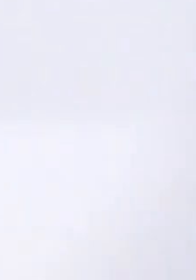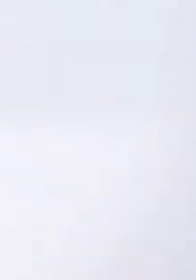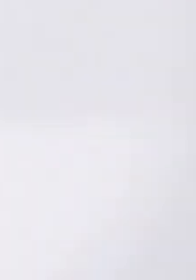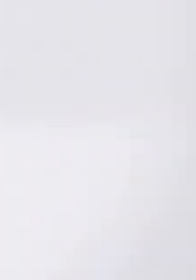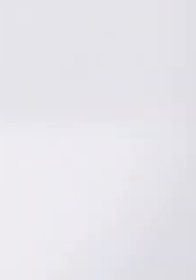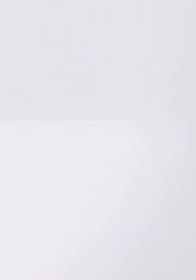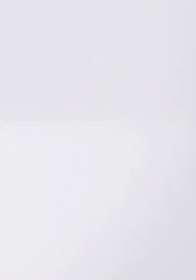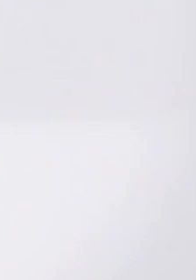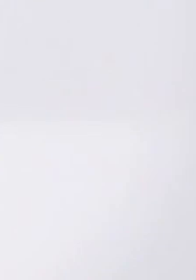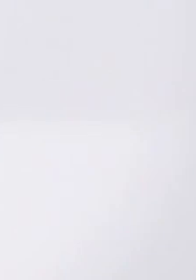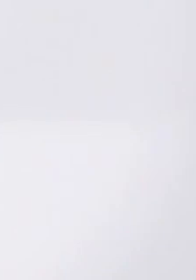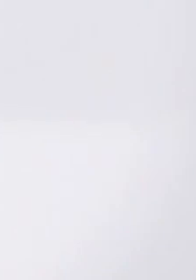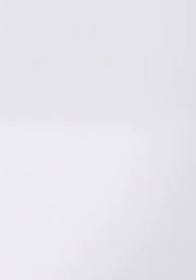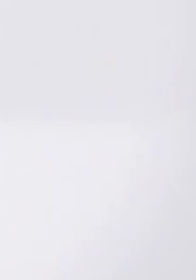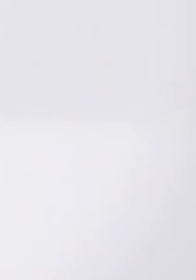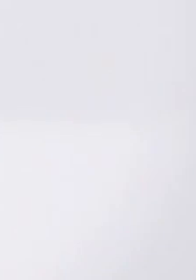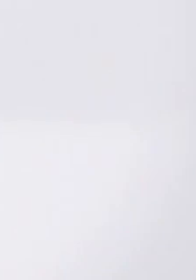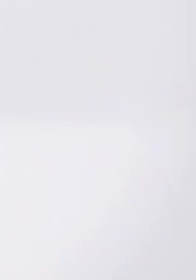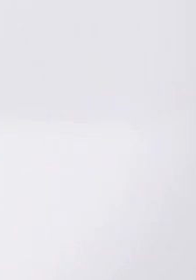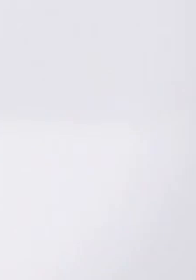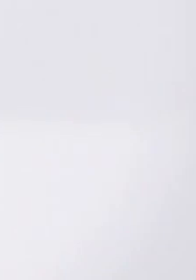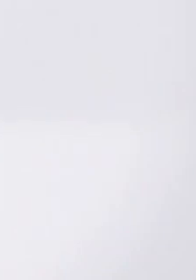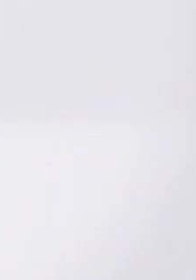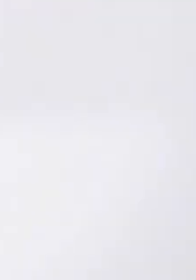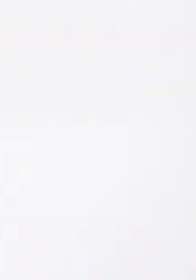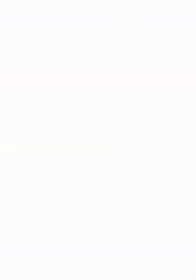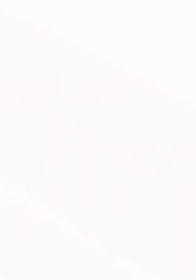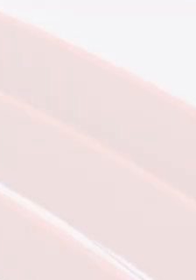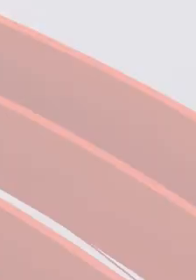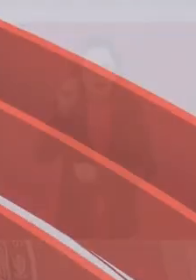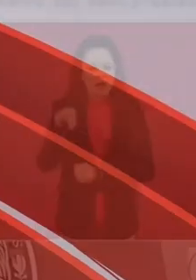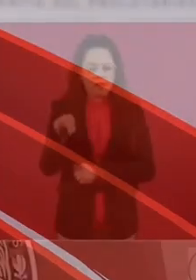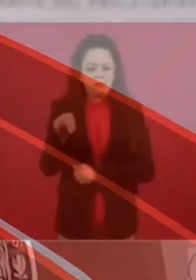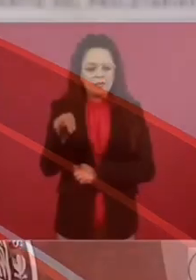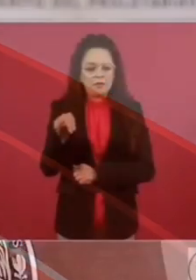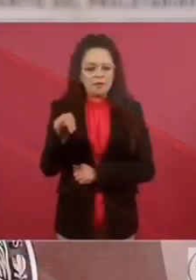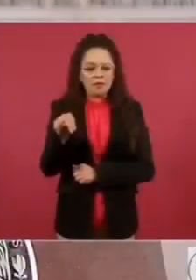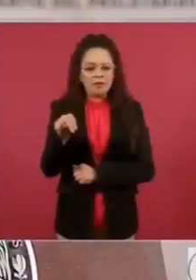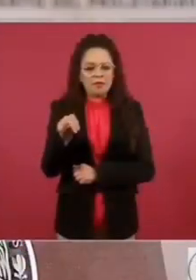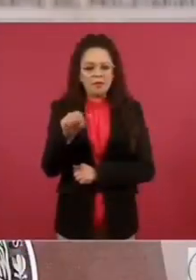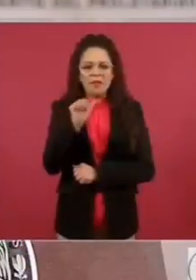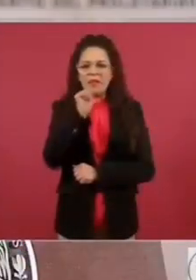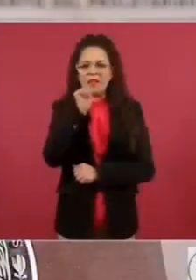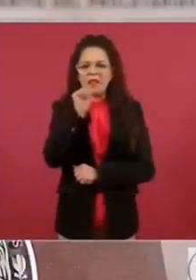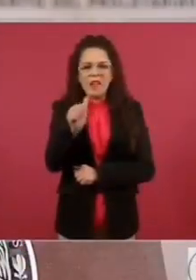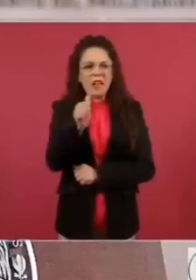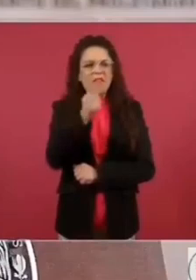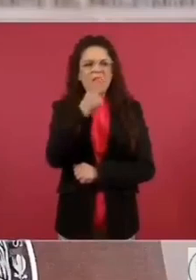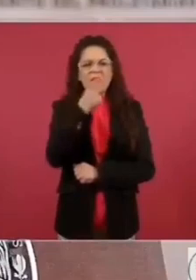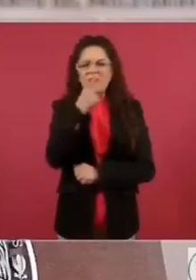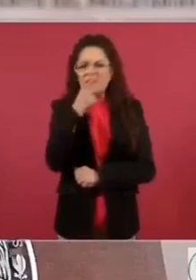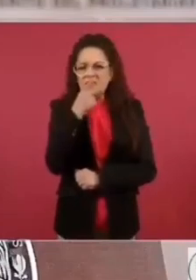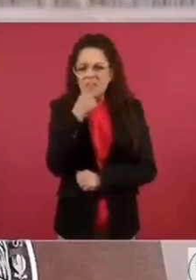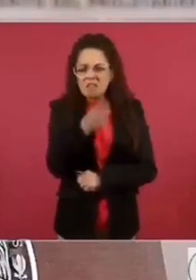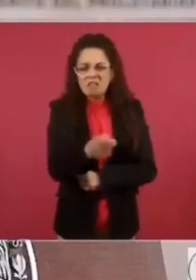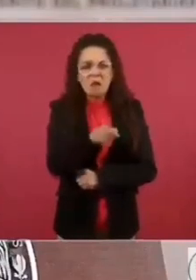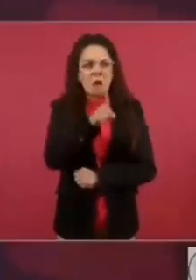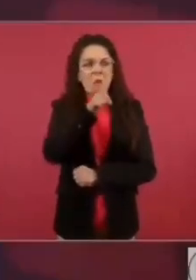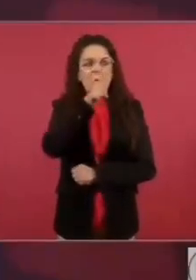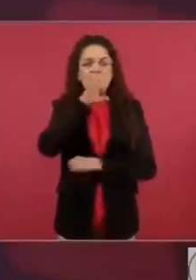Decirle a los tecnócratas y liberales, tengan para que aprendan. Nada, ante esta